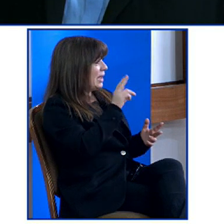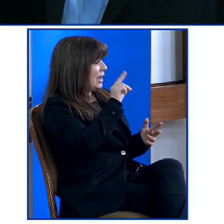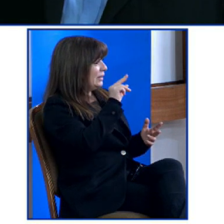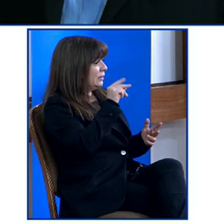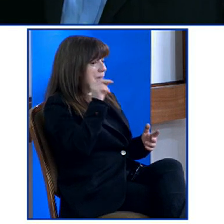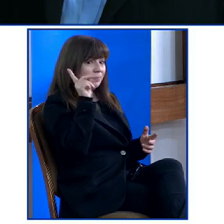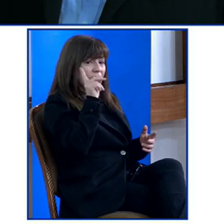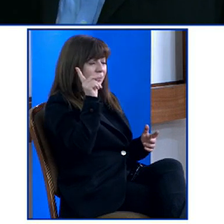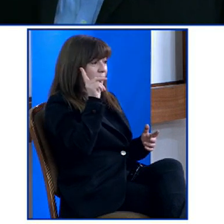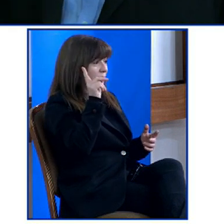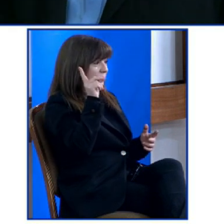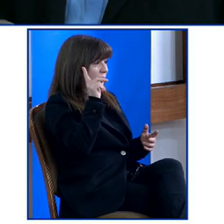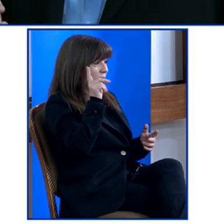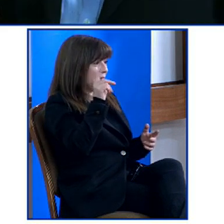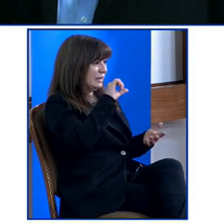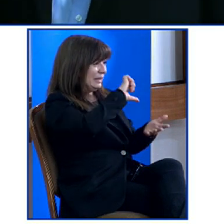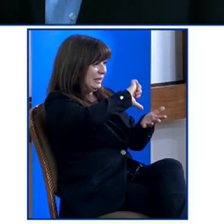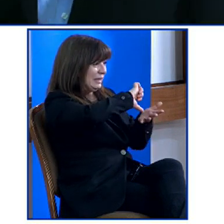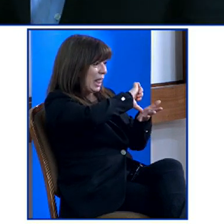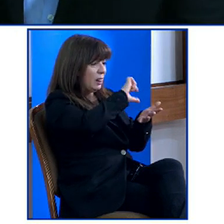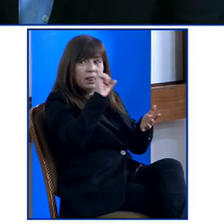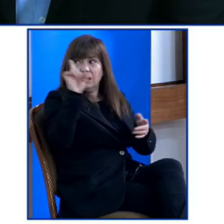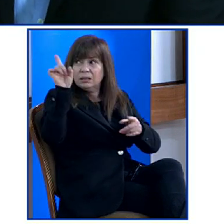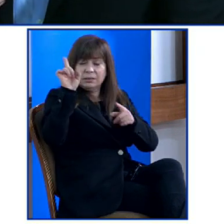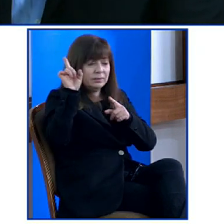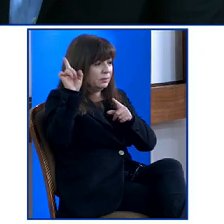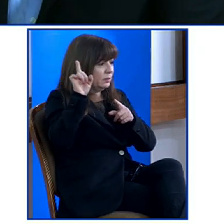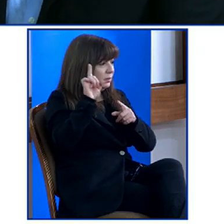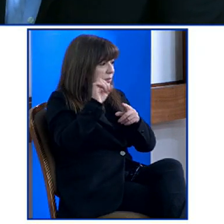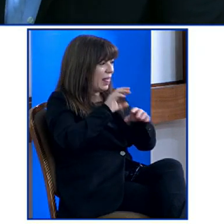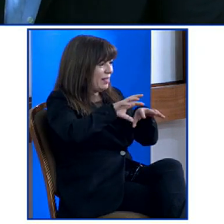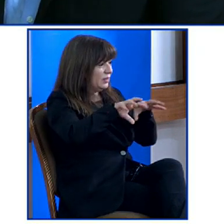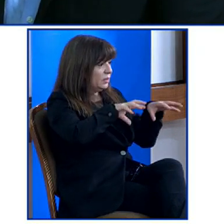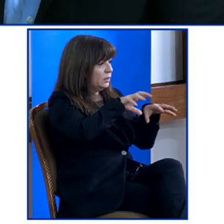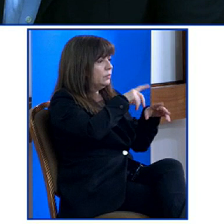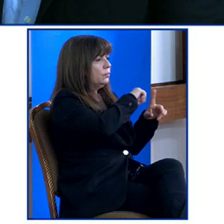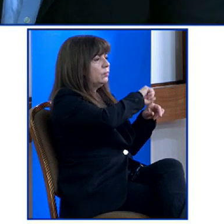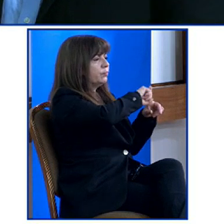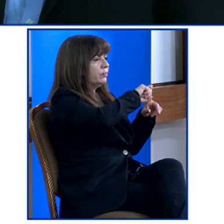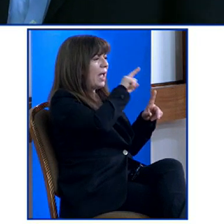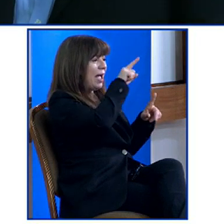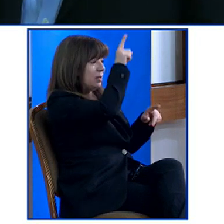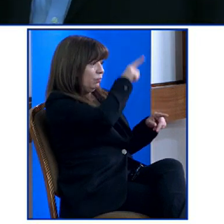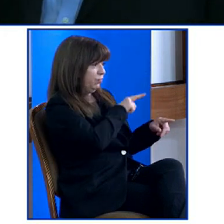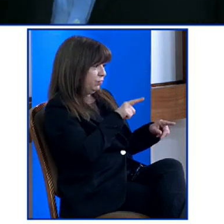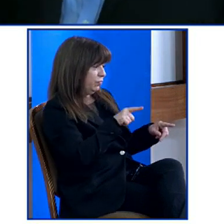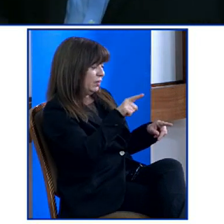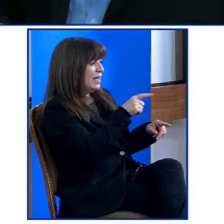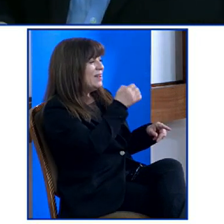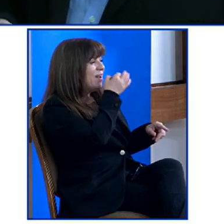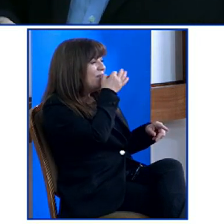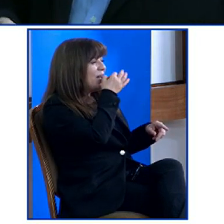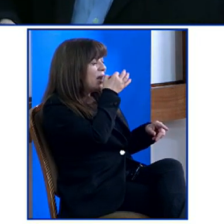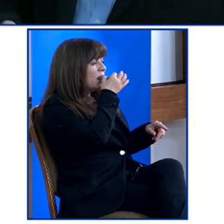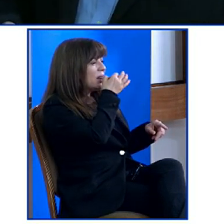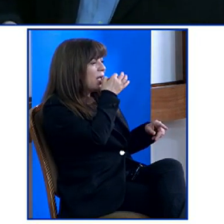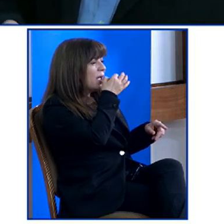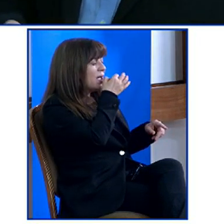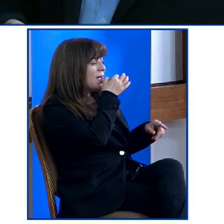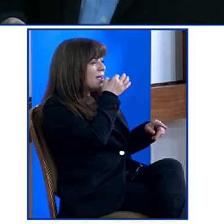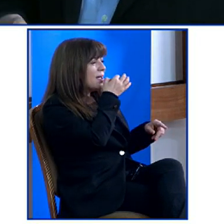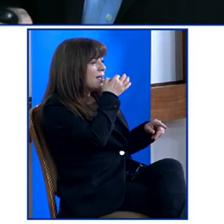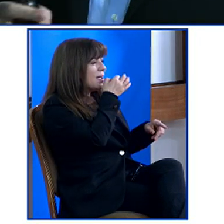gris de la parte central es la distribución de las temperaturas actuales, y la figura verde es la distribución de